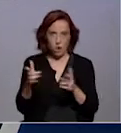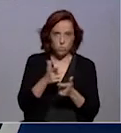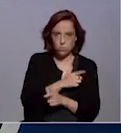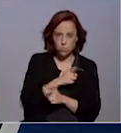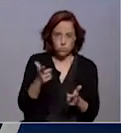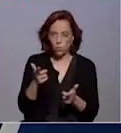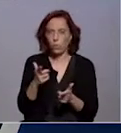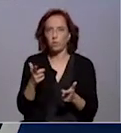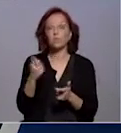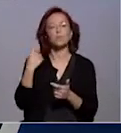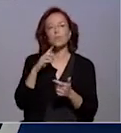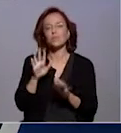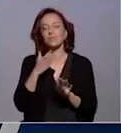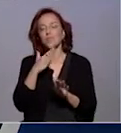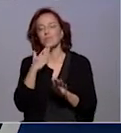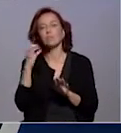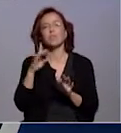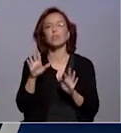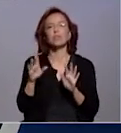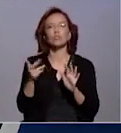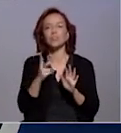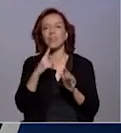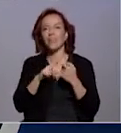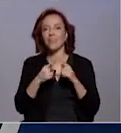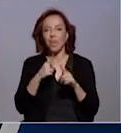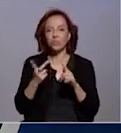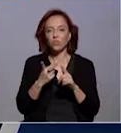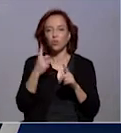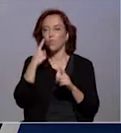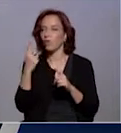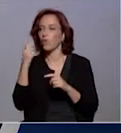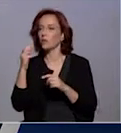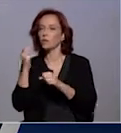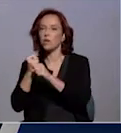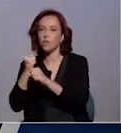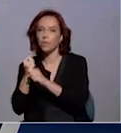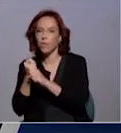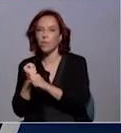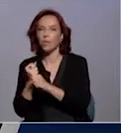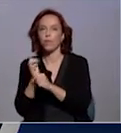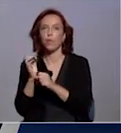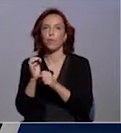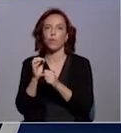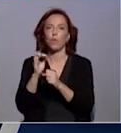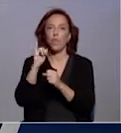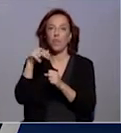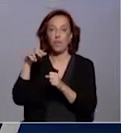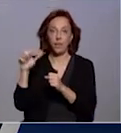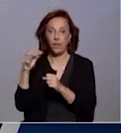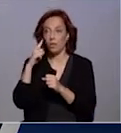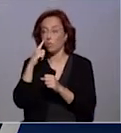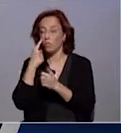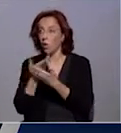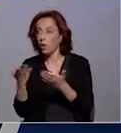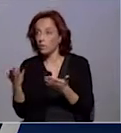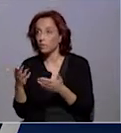una correlación bastante porque uno después de los datos de empleo si nosotros miramos pues lo que releva en el instituto nacional estadística con